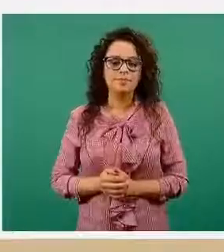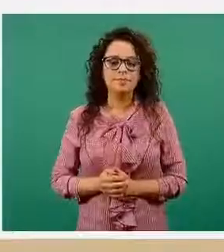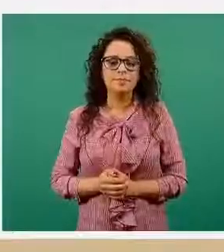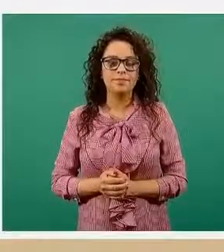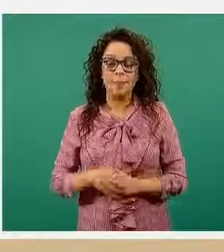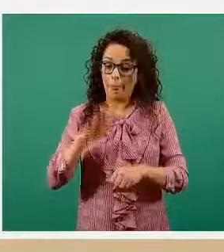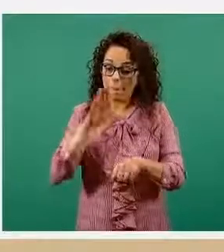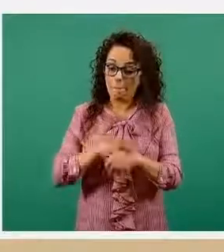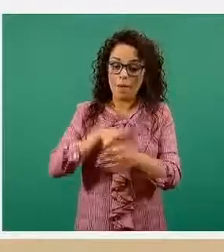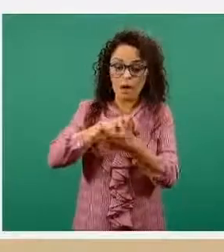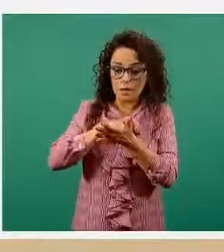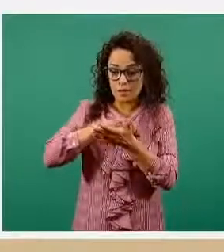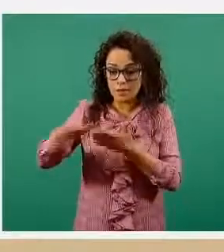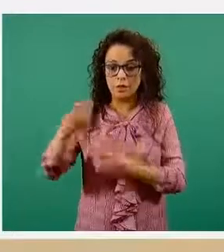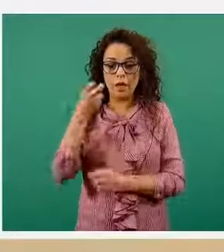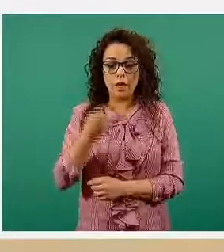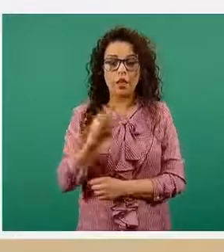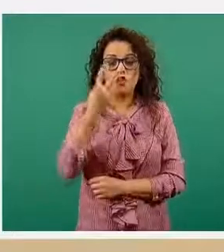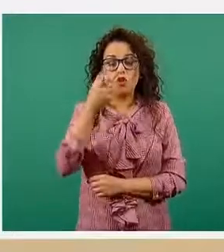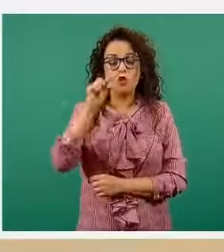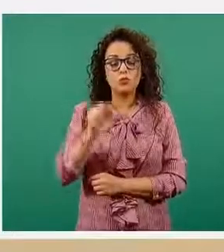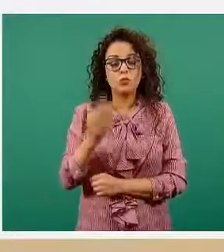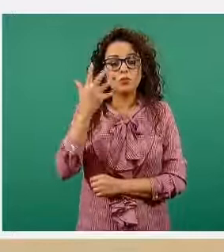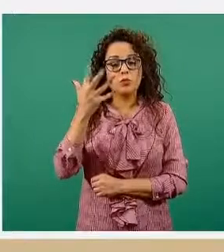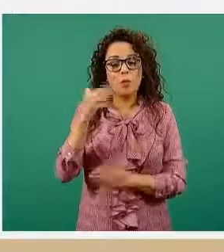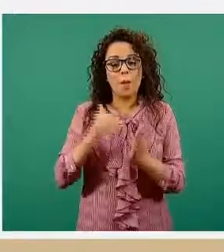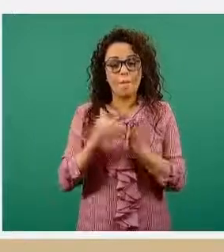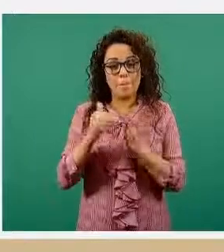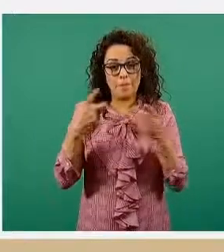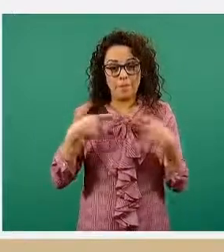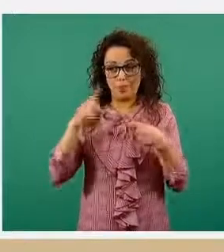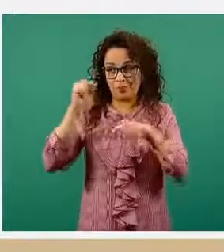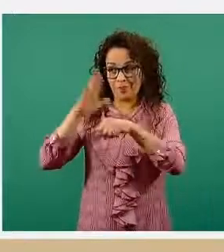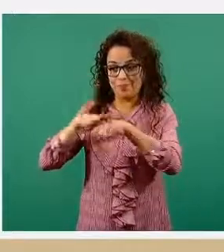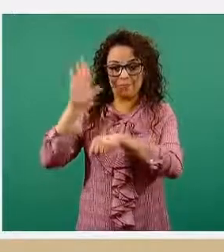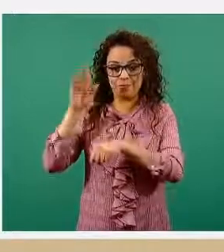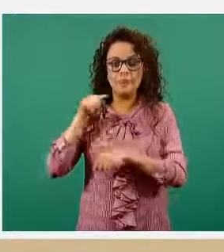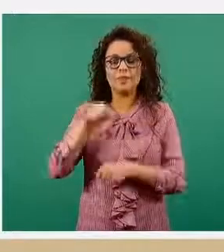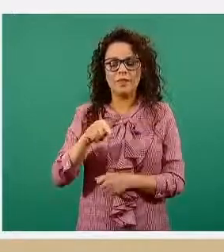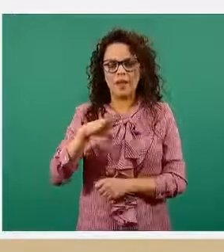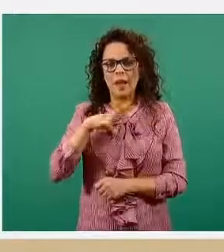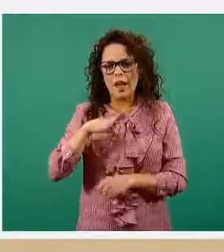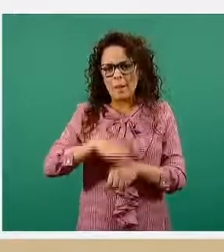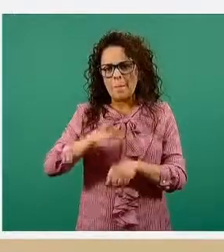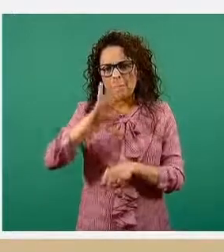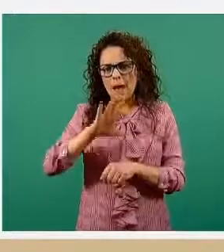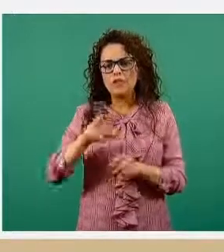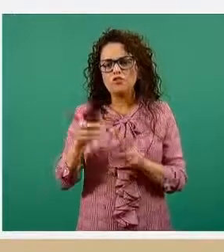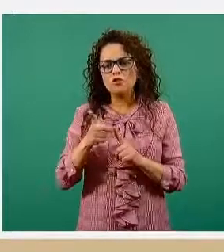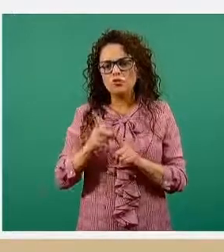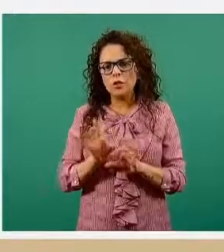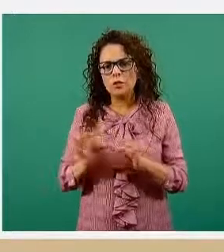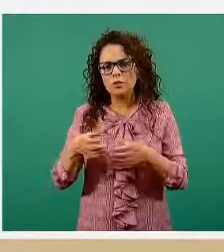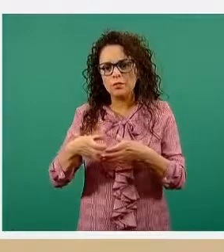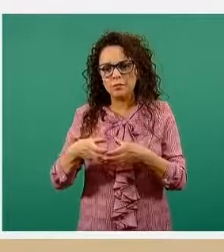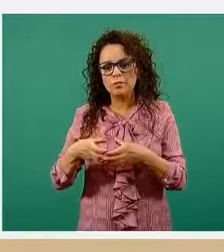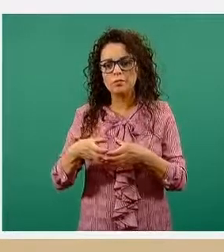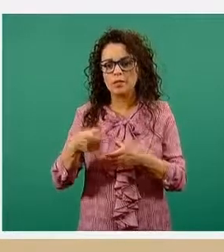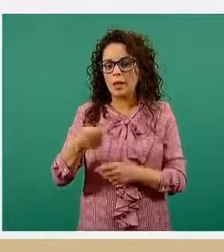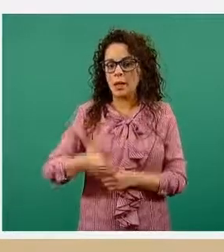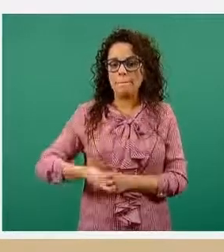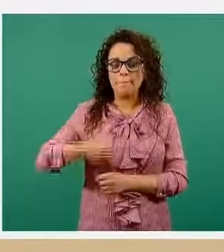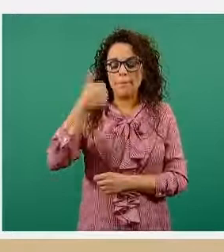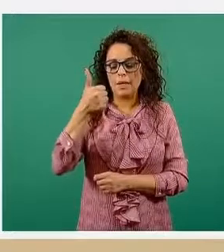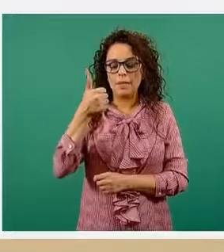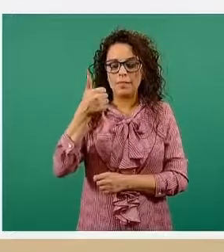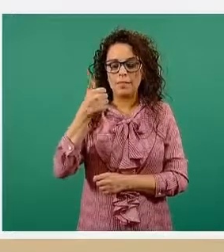gran mayoría de más de esos 2.5 millones de personas pues están concentrados precisamente en el primer ACME, aquel que